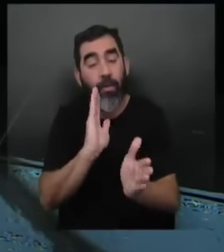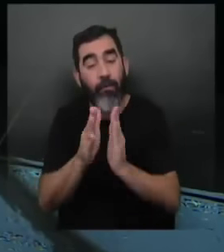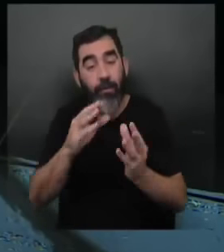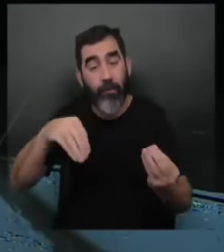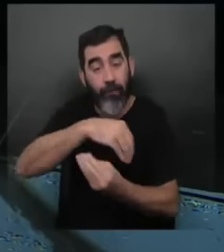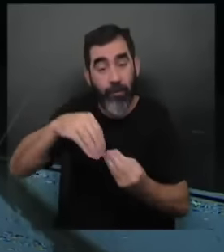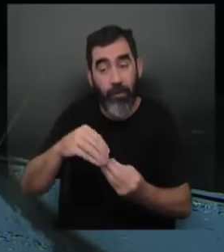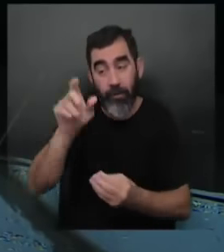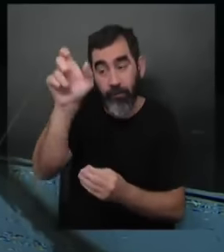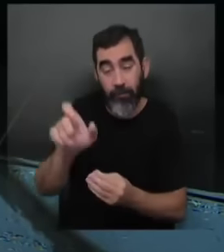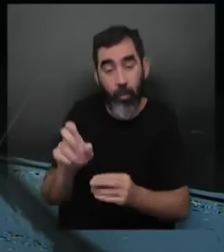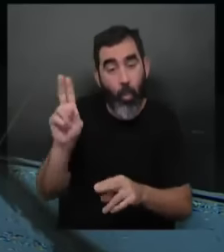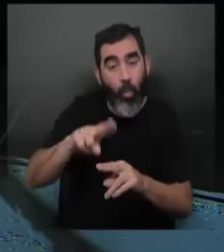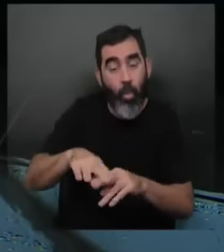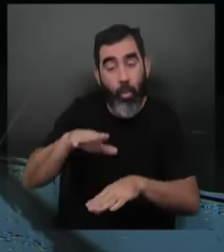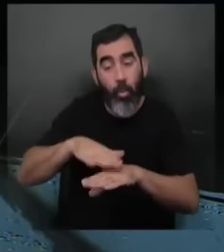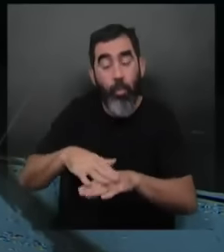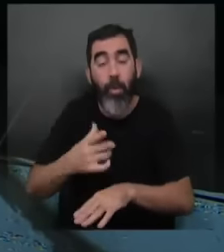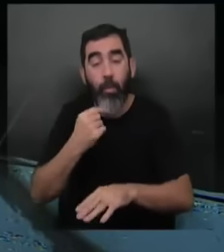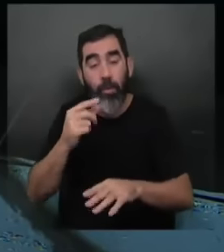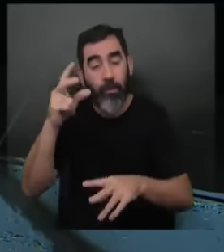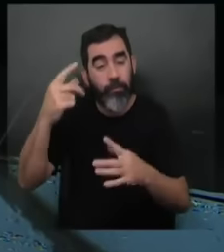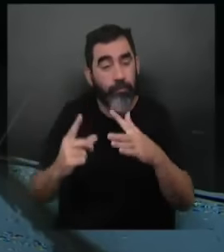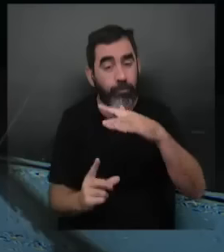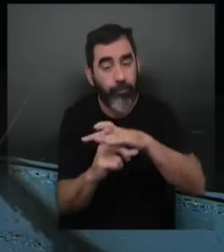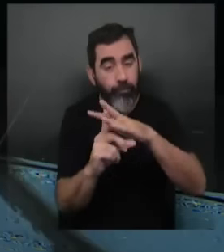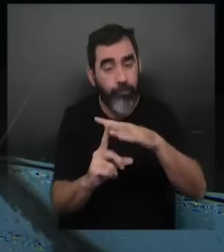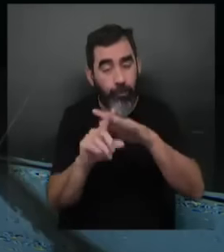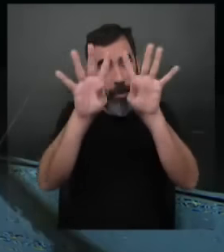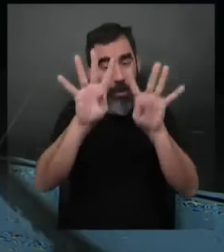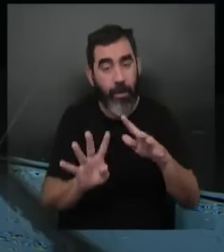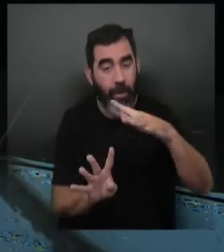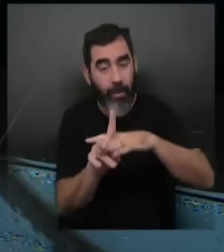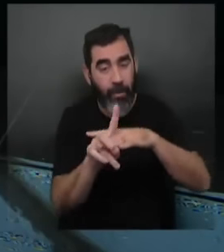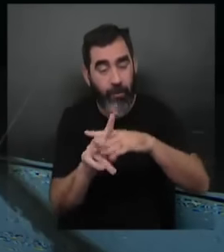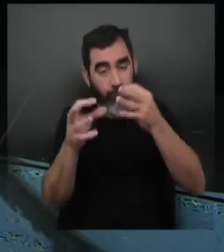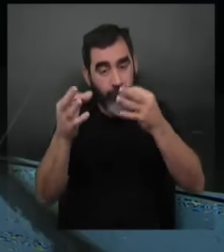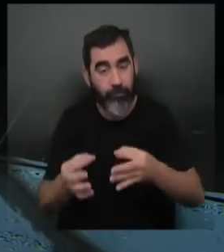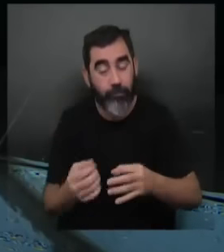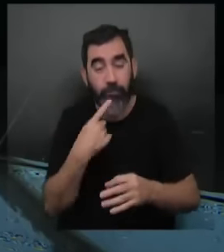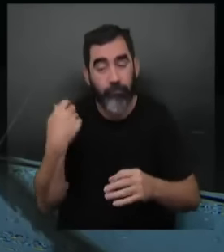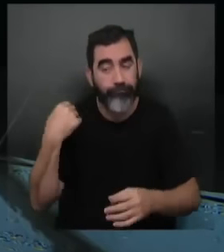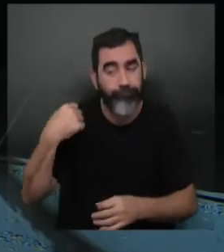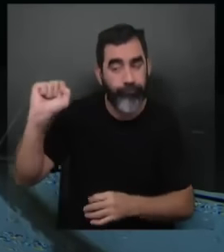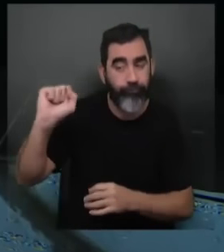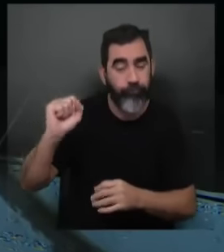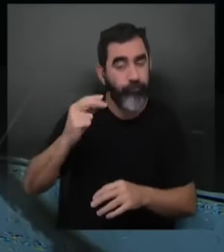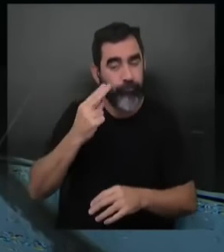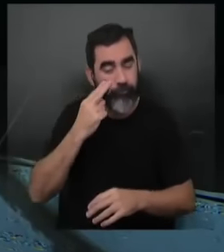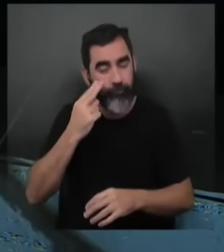Suárez murió a manos de la policía tras quedar atravesado por las rejas de una de las tribunas y señalan omisiones e